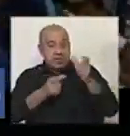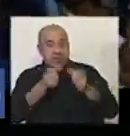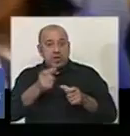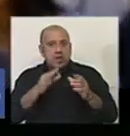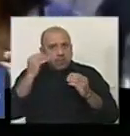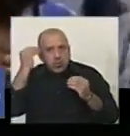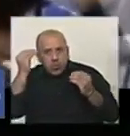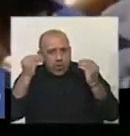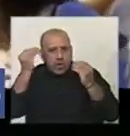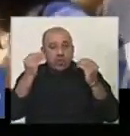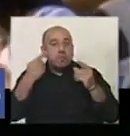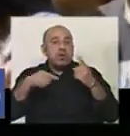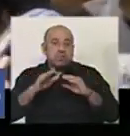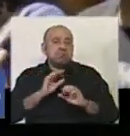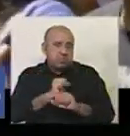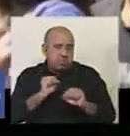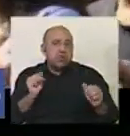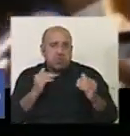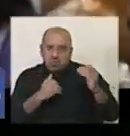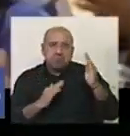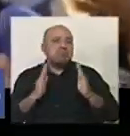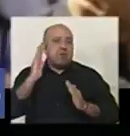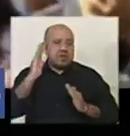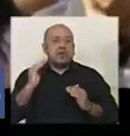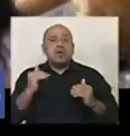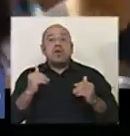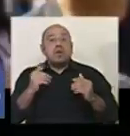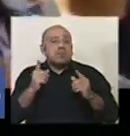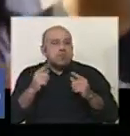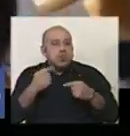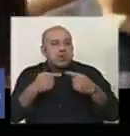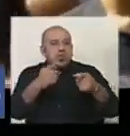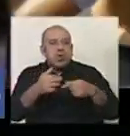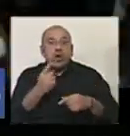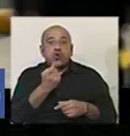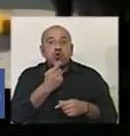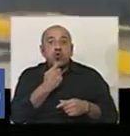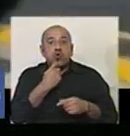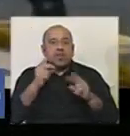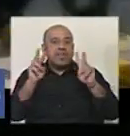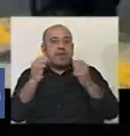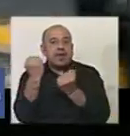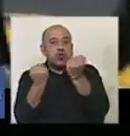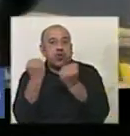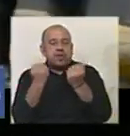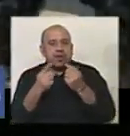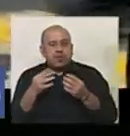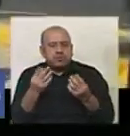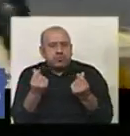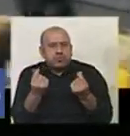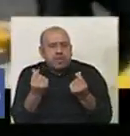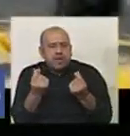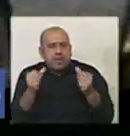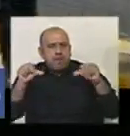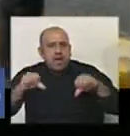expectativa. Sin embargo, se pudo superar con creces. Pero continúa la luz roja en la economía, que se hace sentir cada vez más en el bolsillo del argentino, que se pregunta